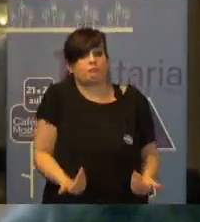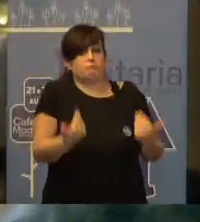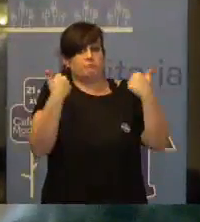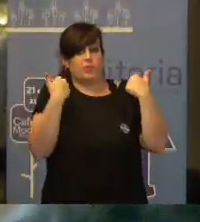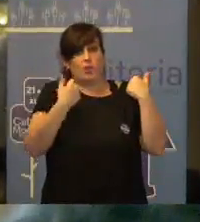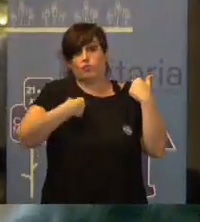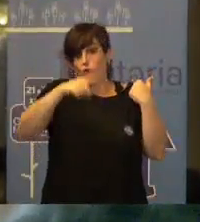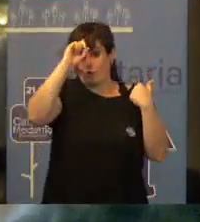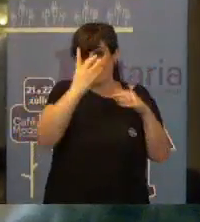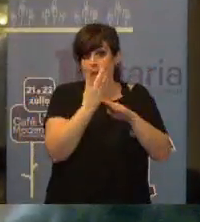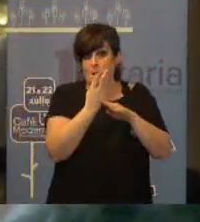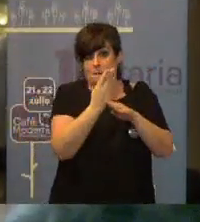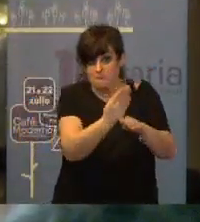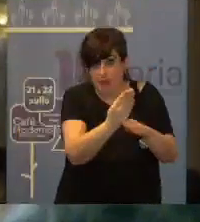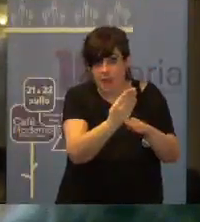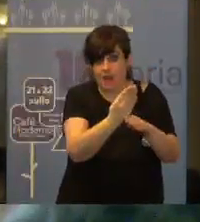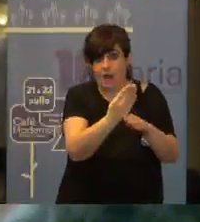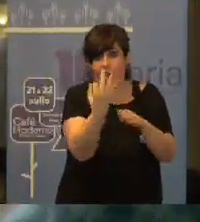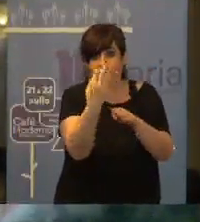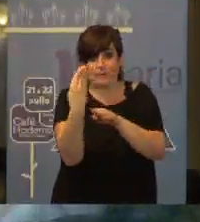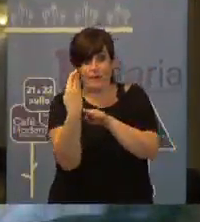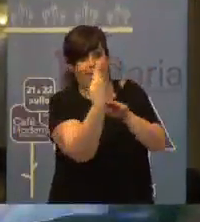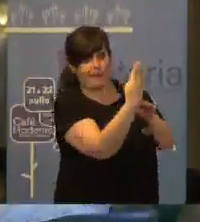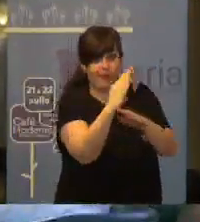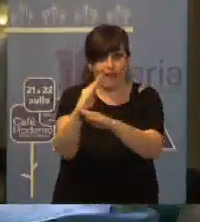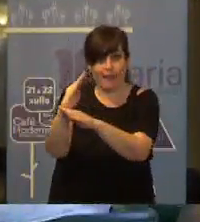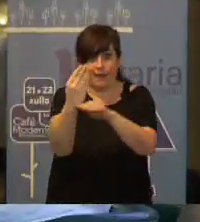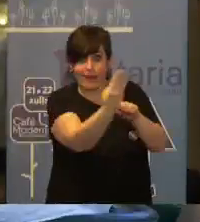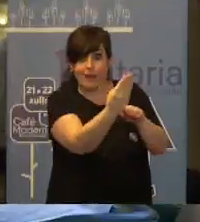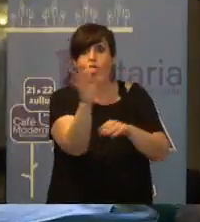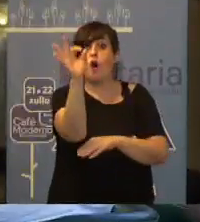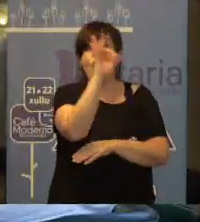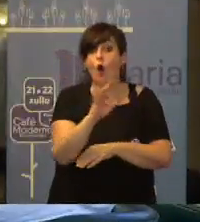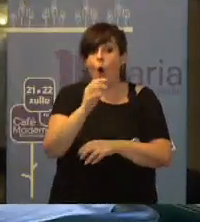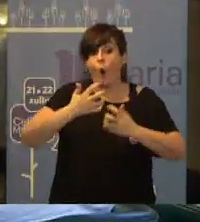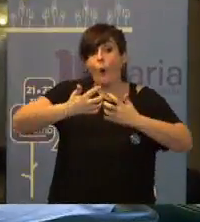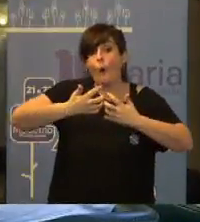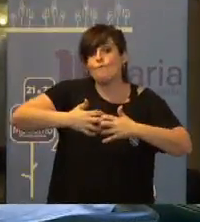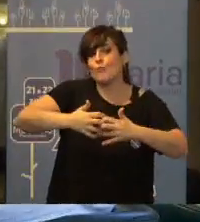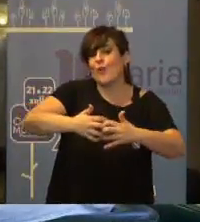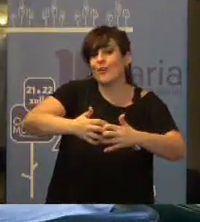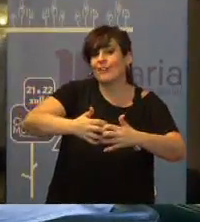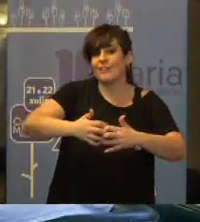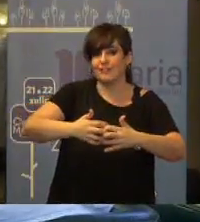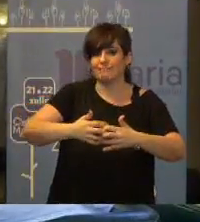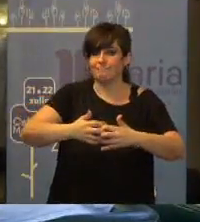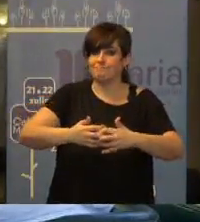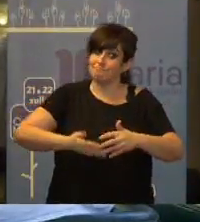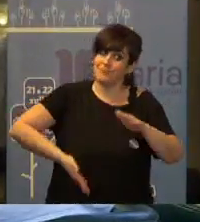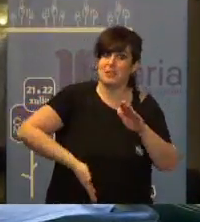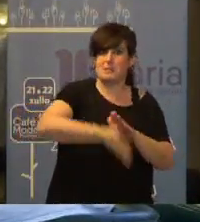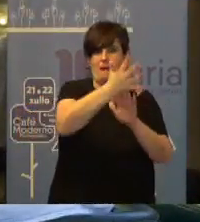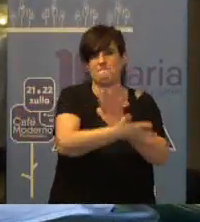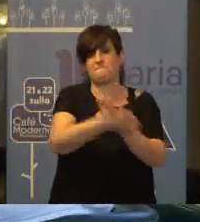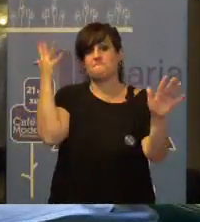vela, a Moaña, e entonces hai que ir con largos para aquí e para lá, ou lle metemos un motor non auxiliar e vamos a toda pastilla, ou